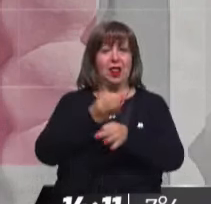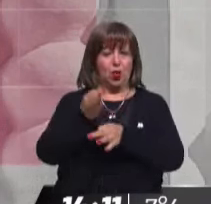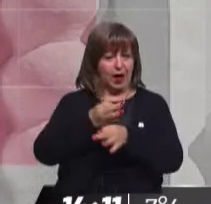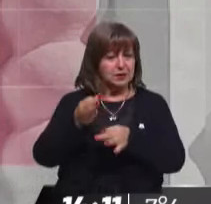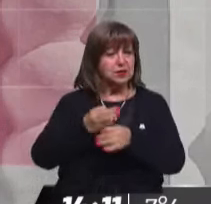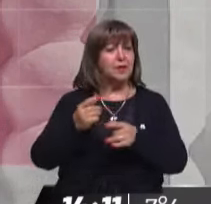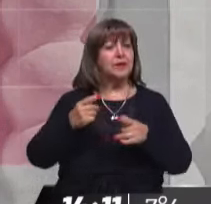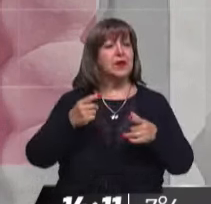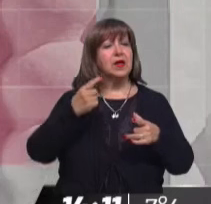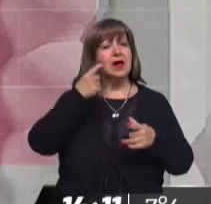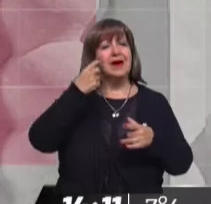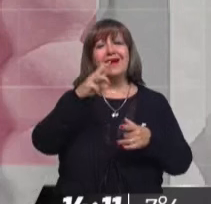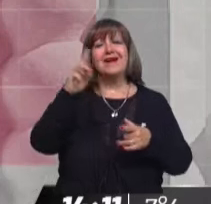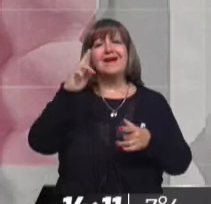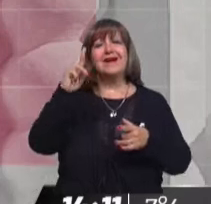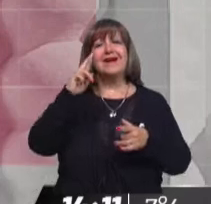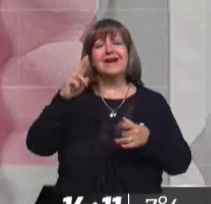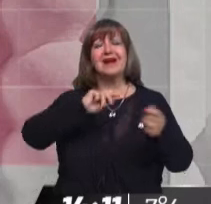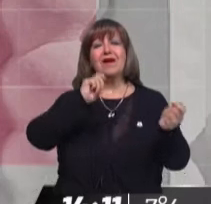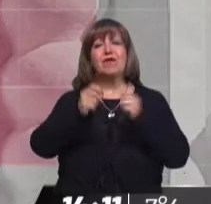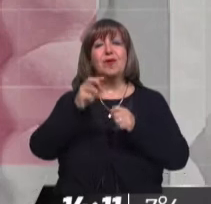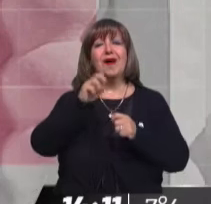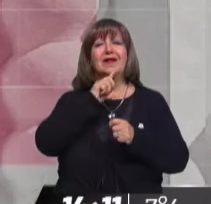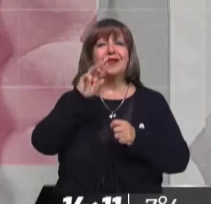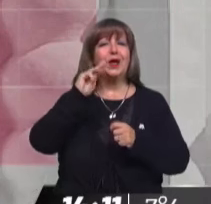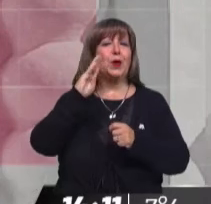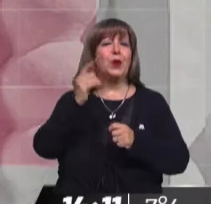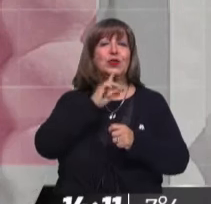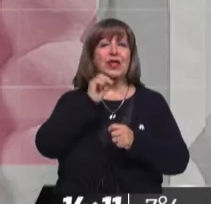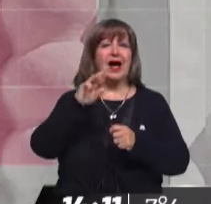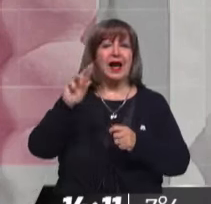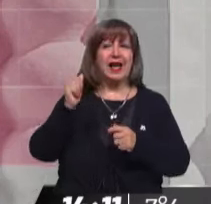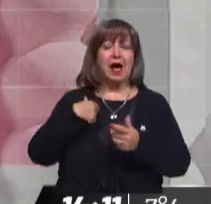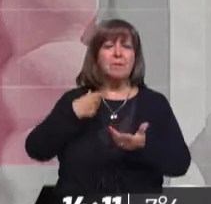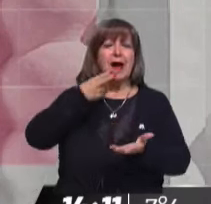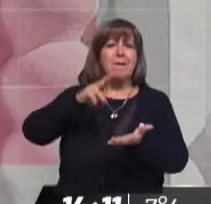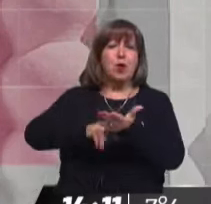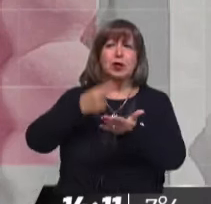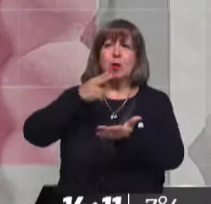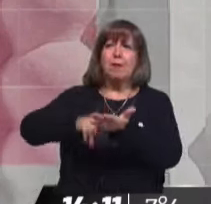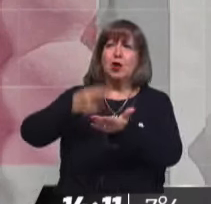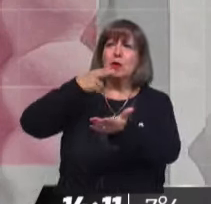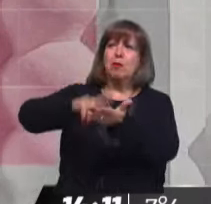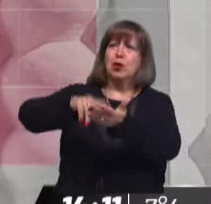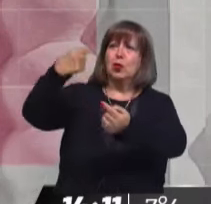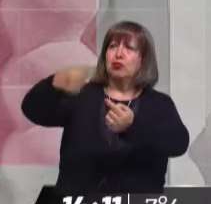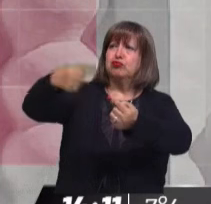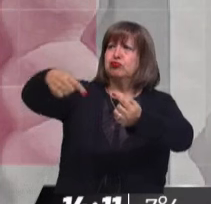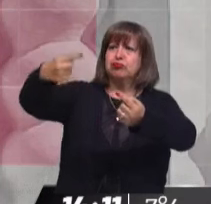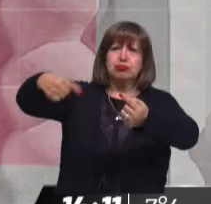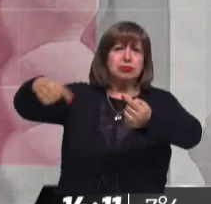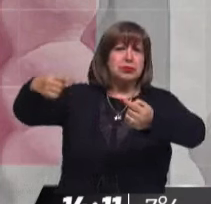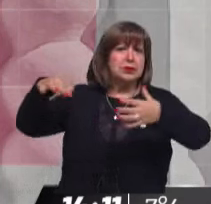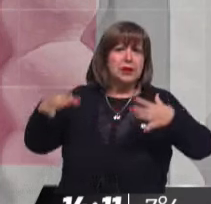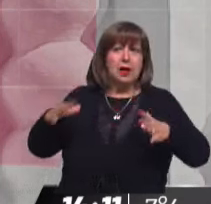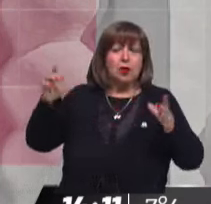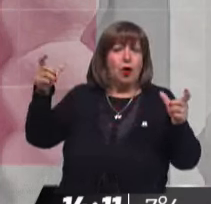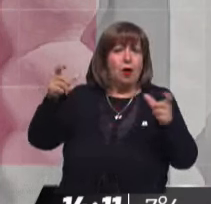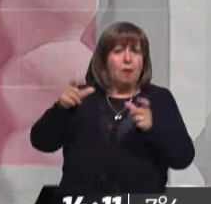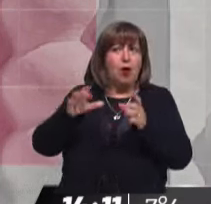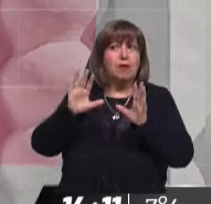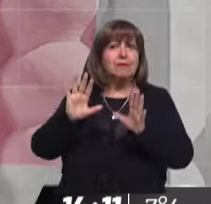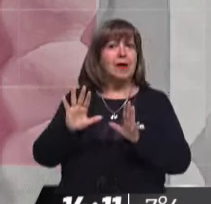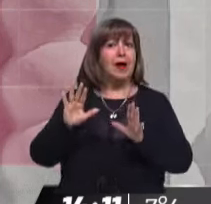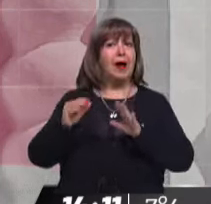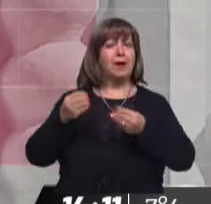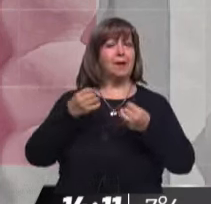también. Esa reforma tributaria tiene que ver con simplificar la maraña de impuestos que hoy aqueja la economía nacional y también para